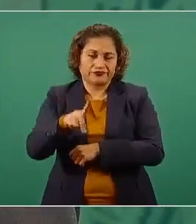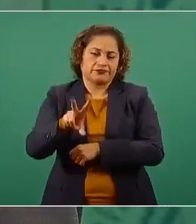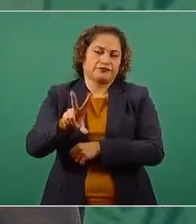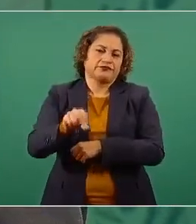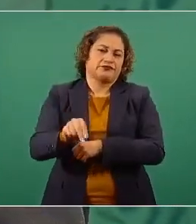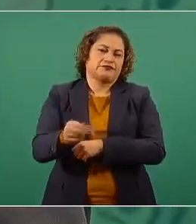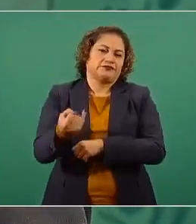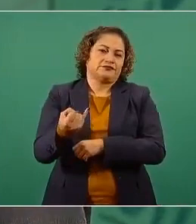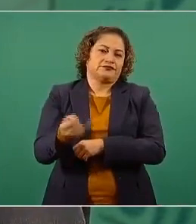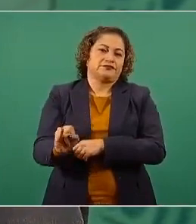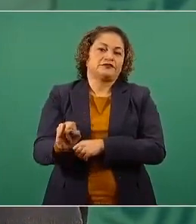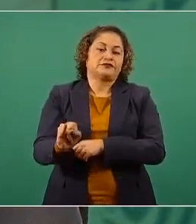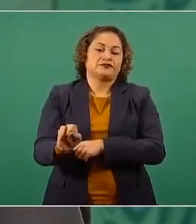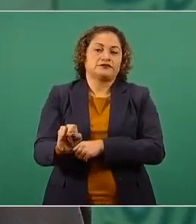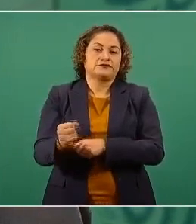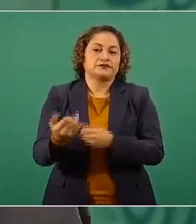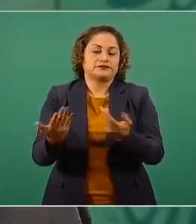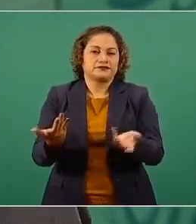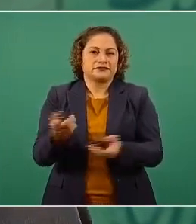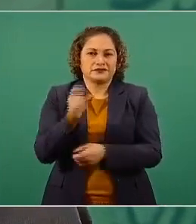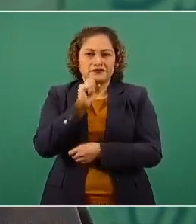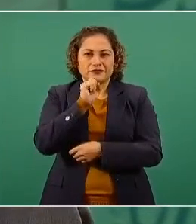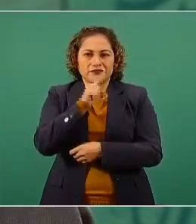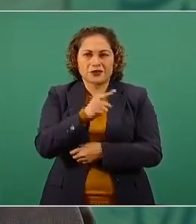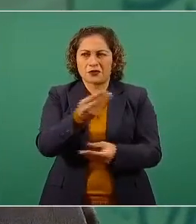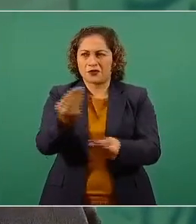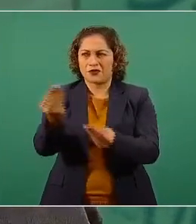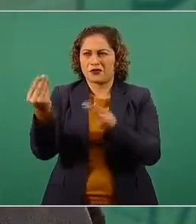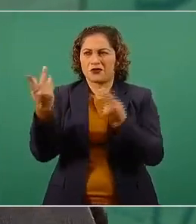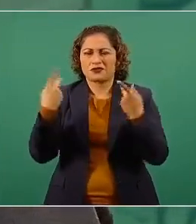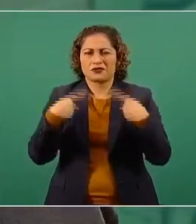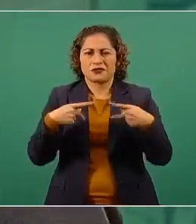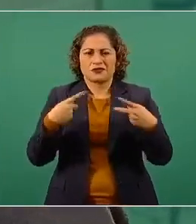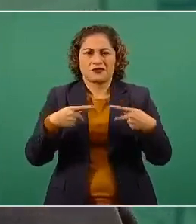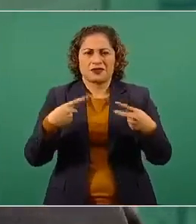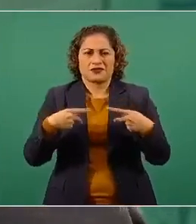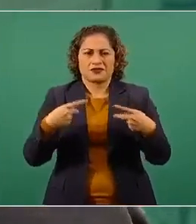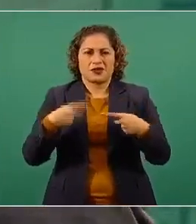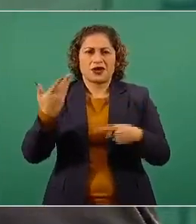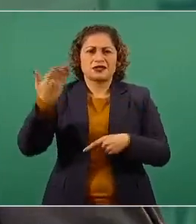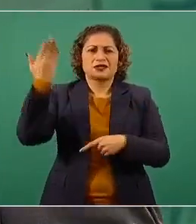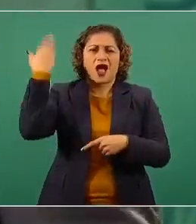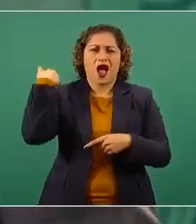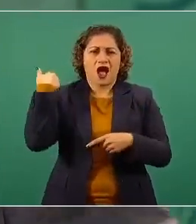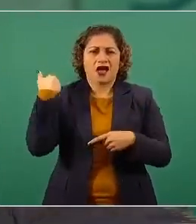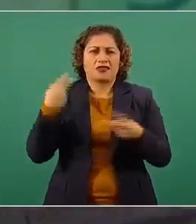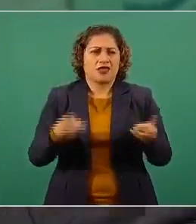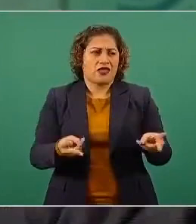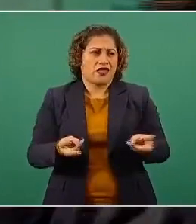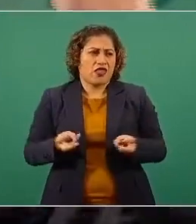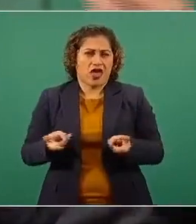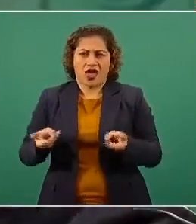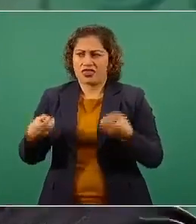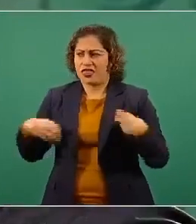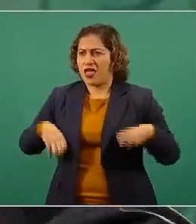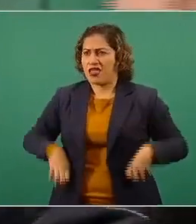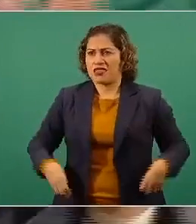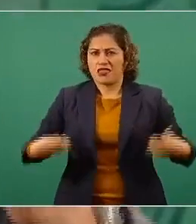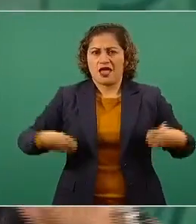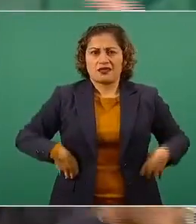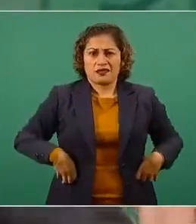y de todos los que han medrado, de todos los que se han dedicado a saquear. Entonces, tenemos toda la